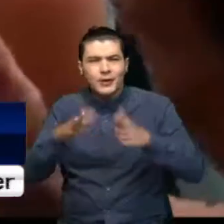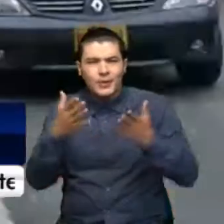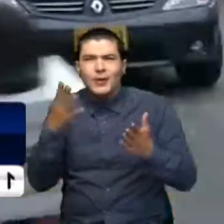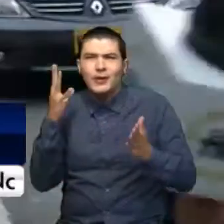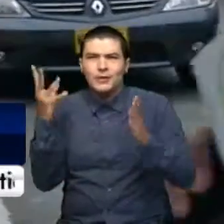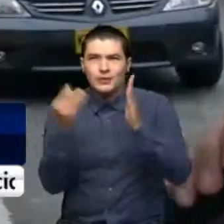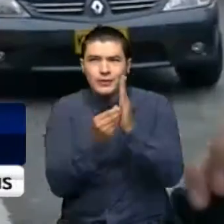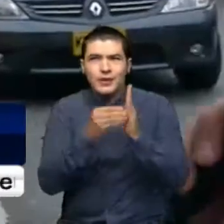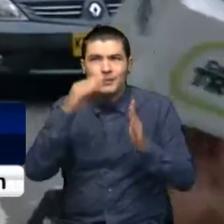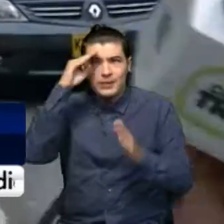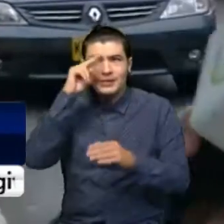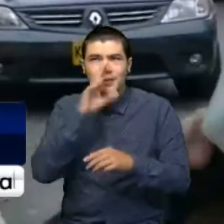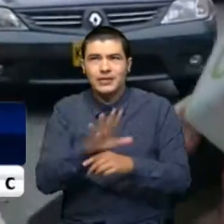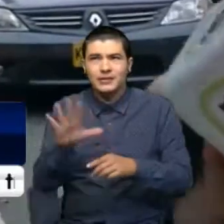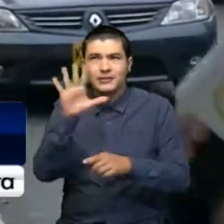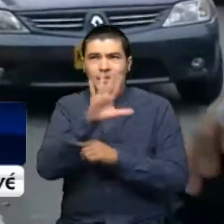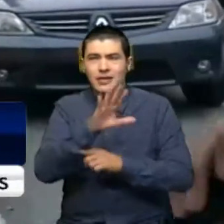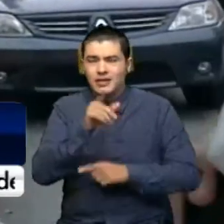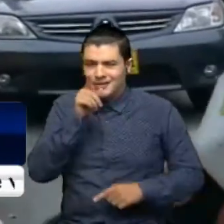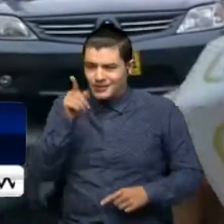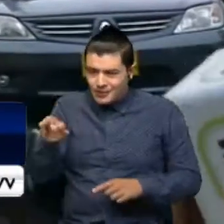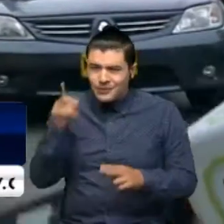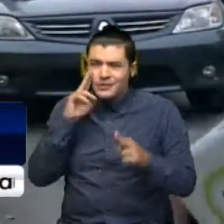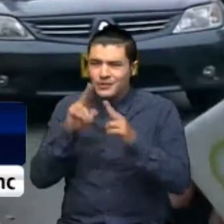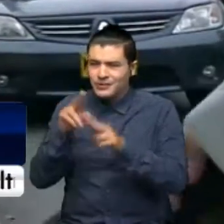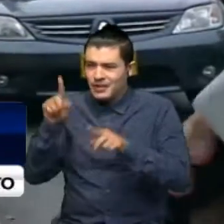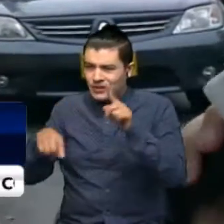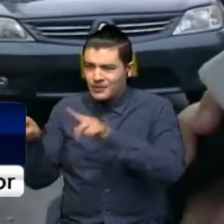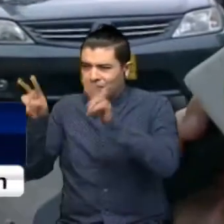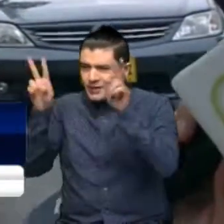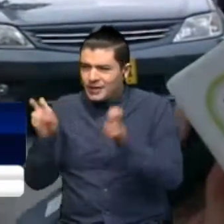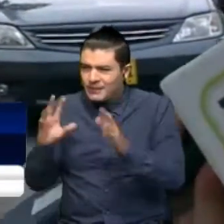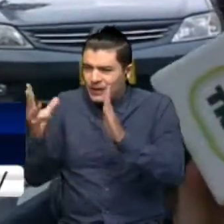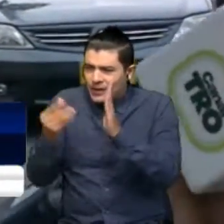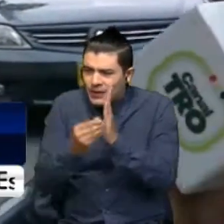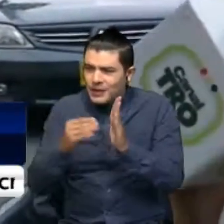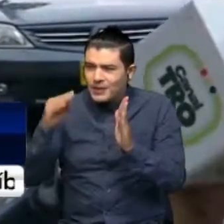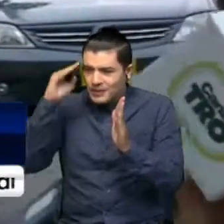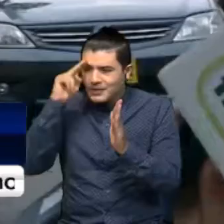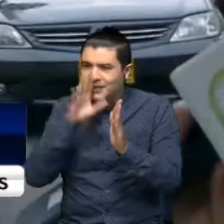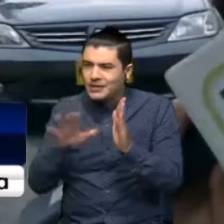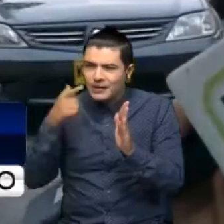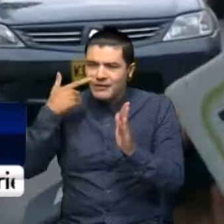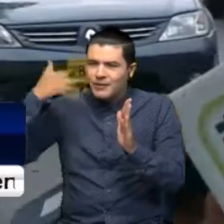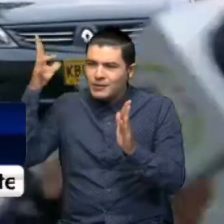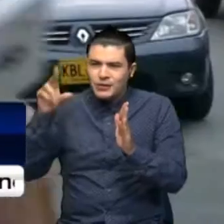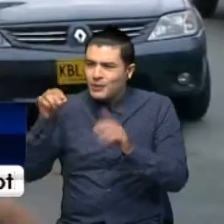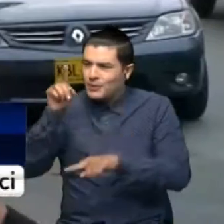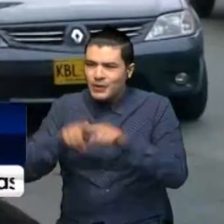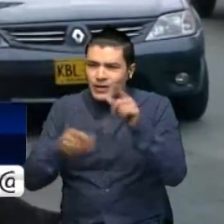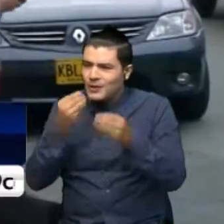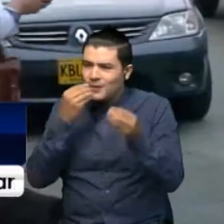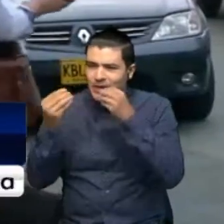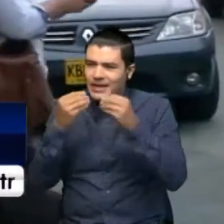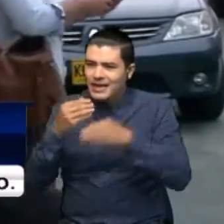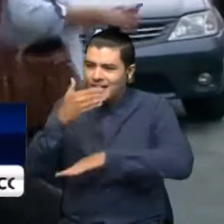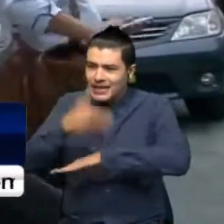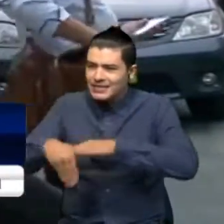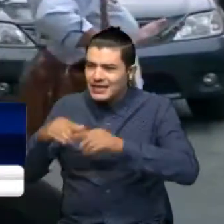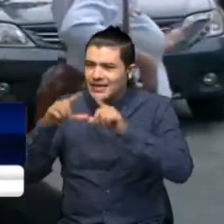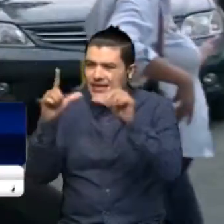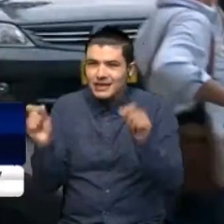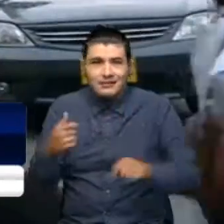de policía usted conoce algunos puntos del código de policía aparte del que se hizo famoso de no comer en la calle empanadas no